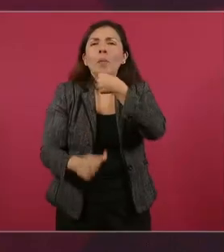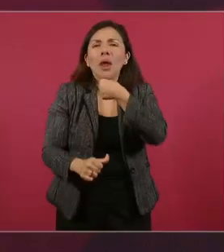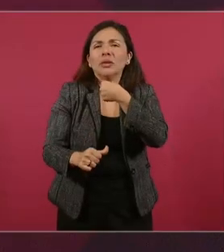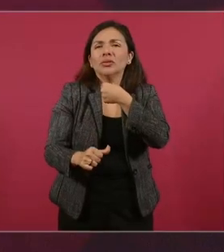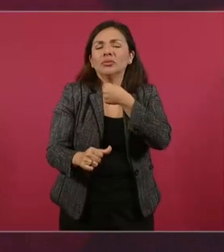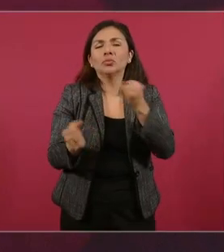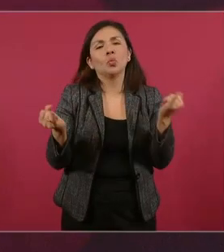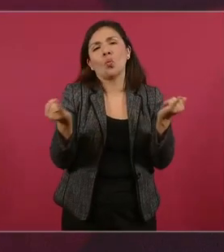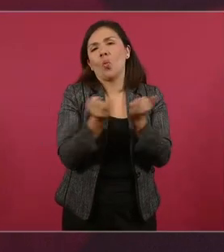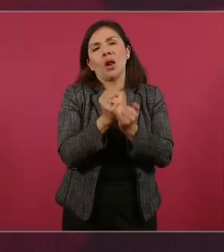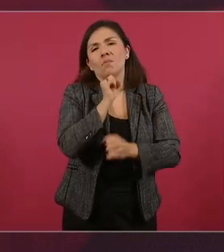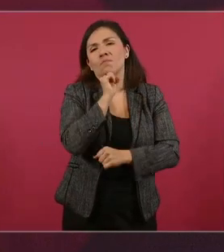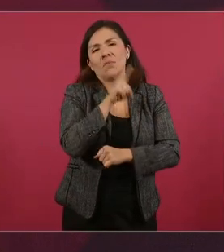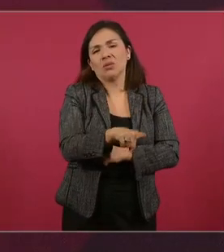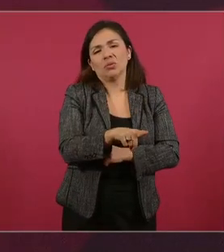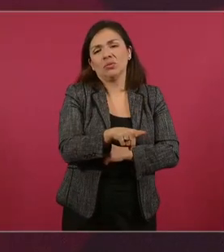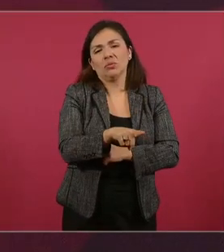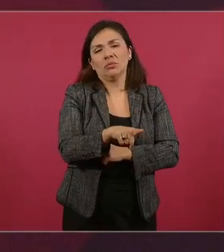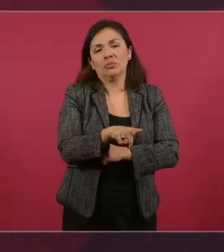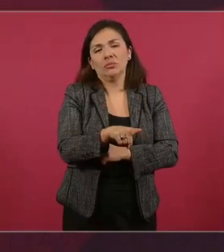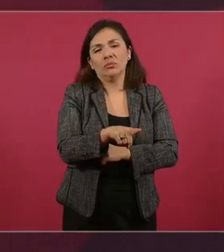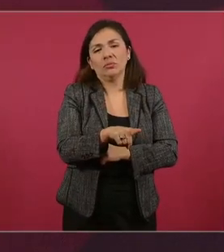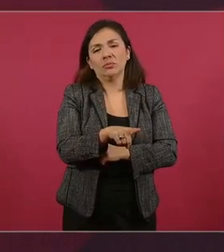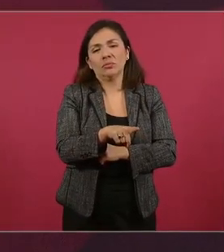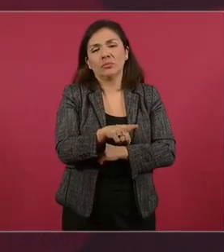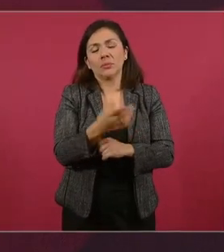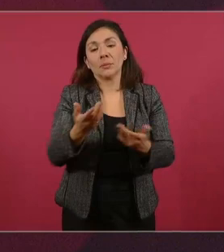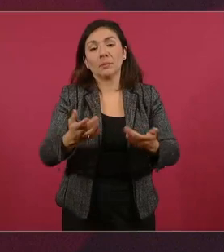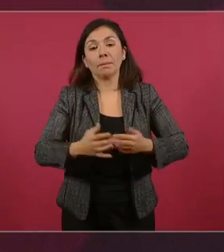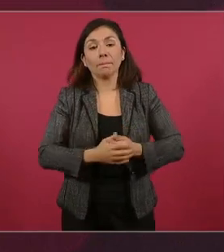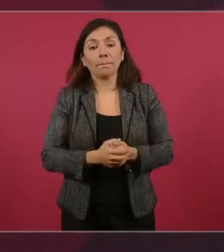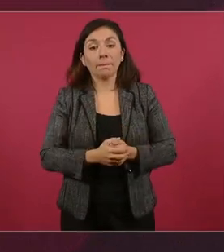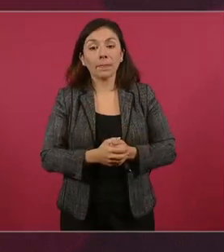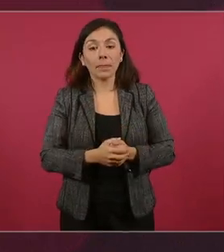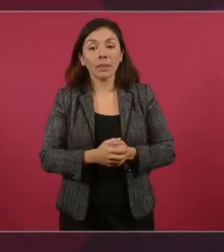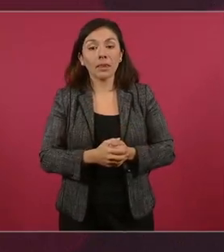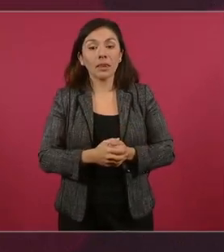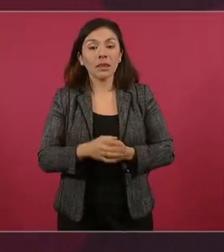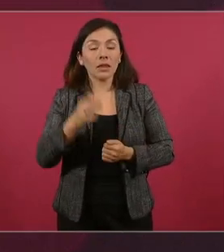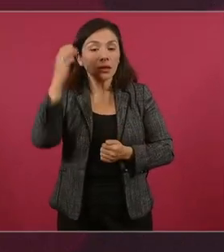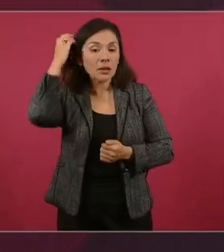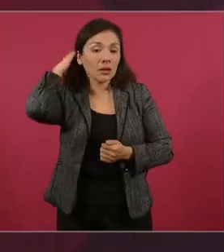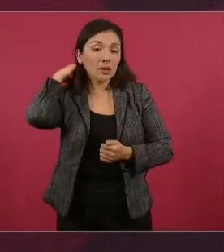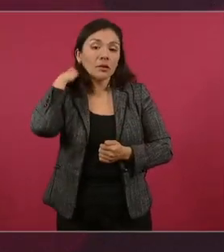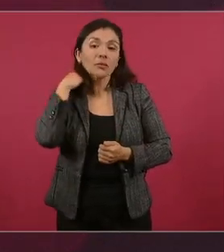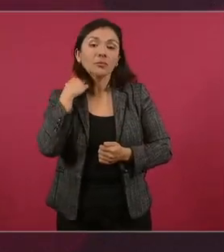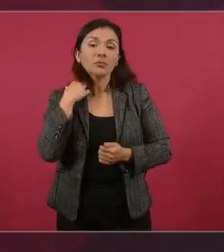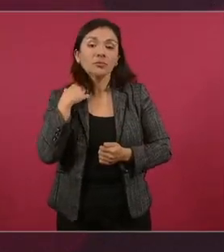Ya está muy